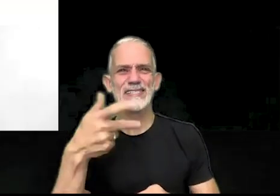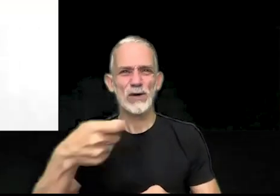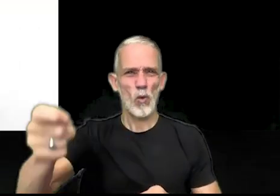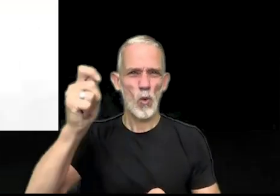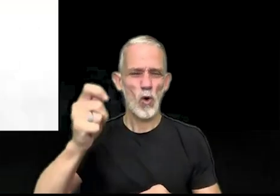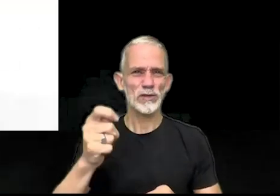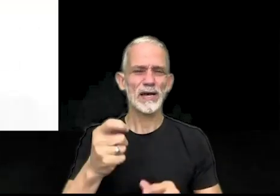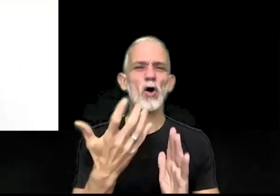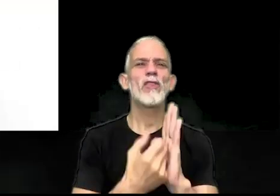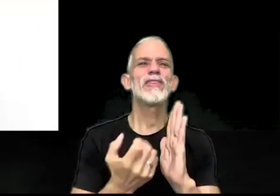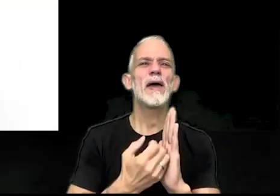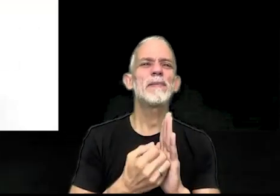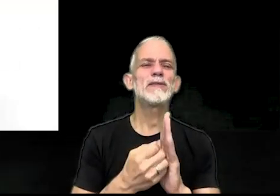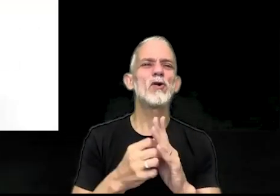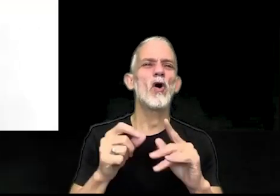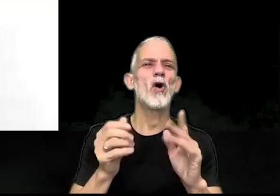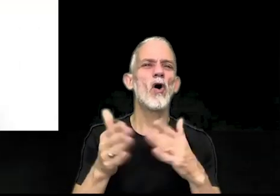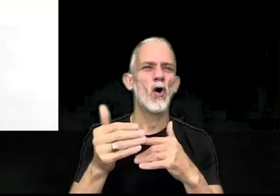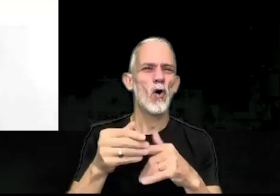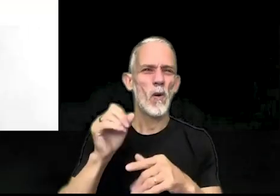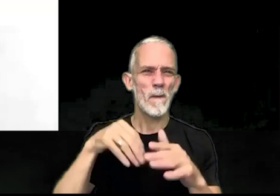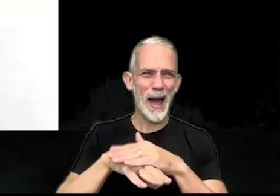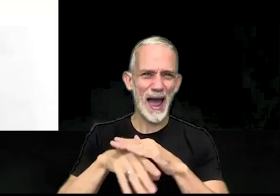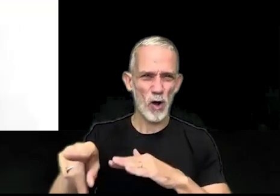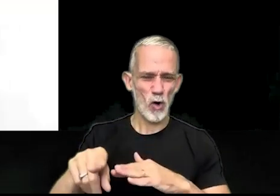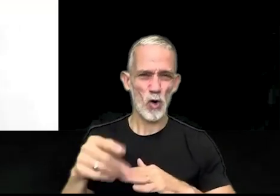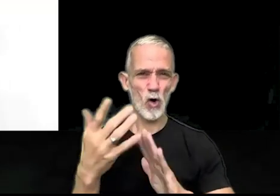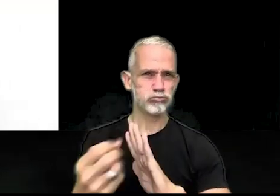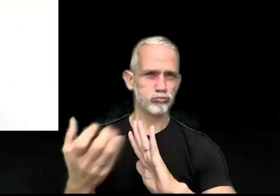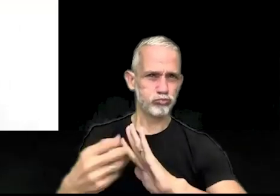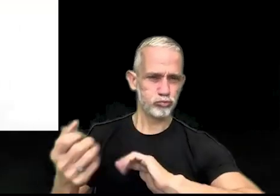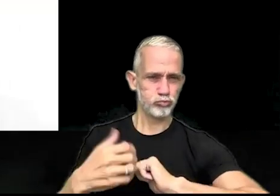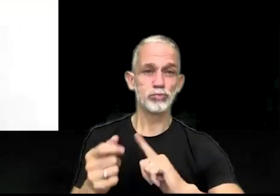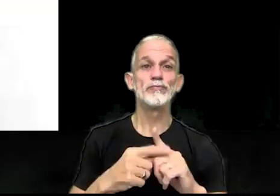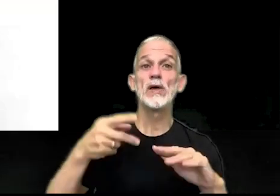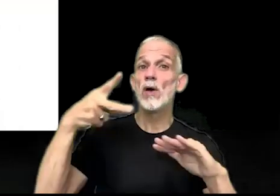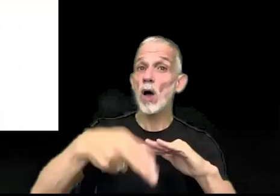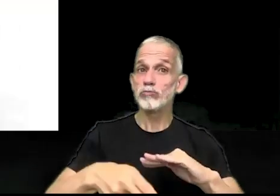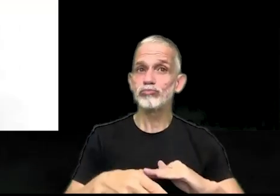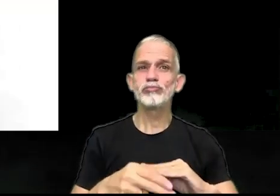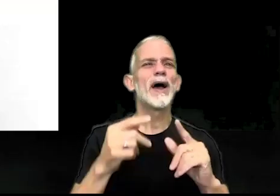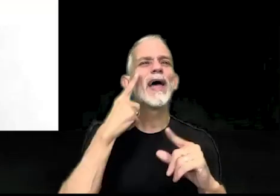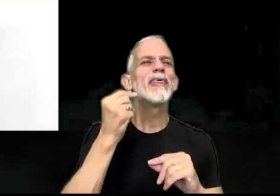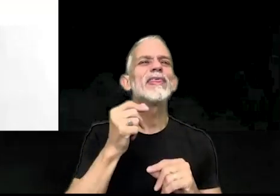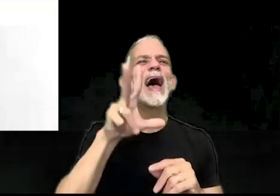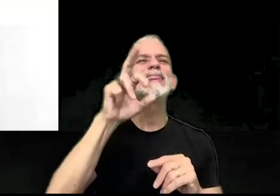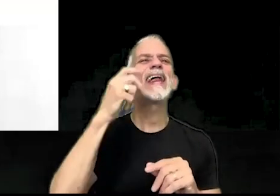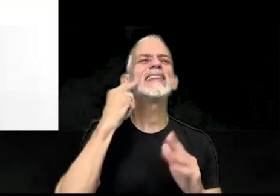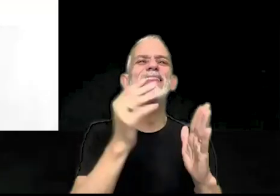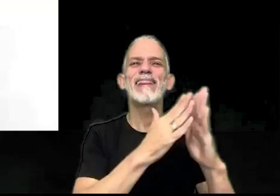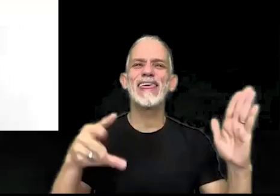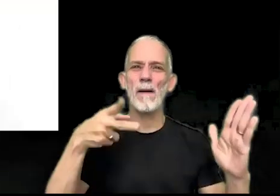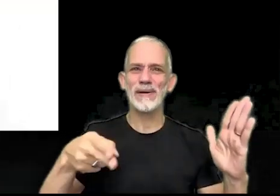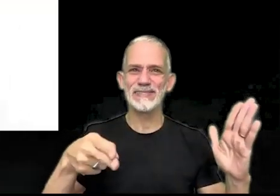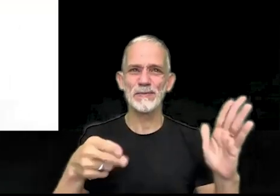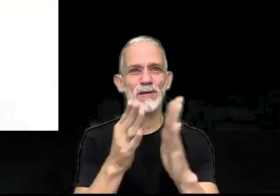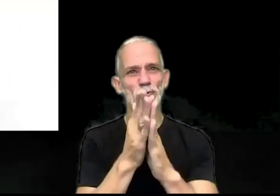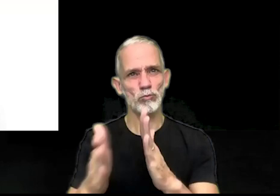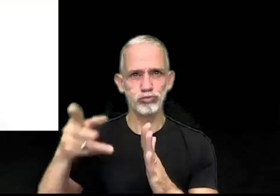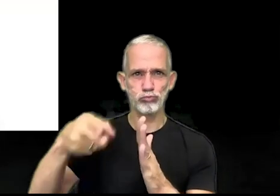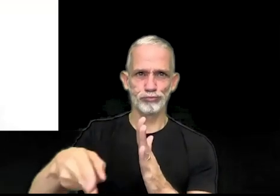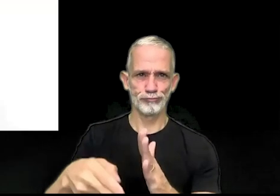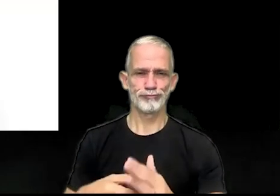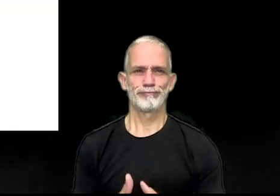2 o 3 cuotas con débito en cuenta bancaria, y donde cuya caducidad será los 30 días del vencimiento.